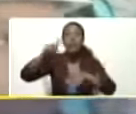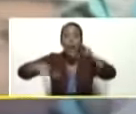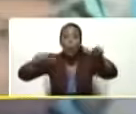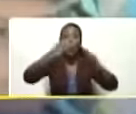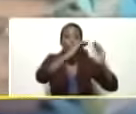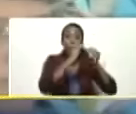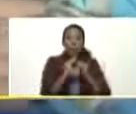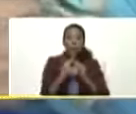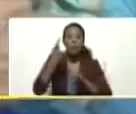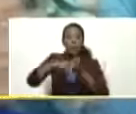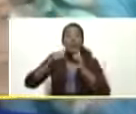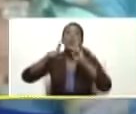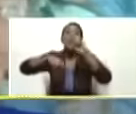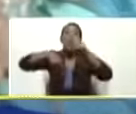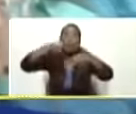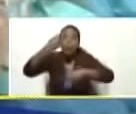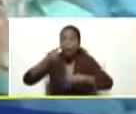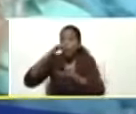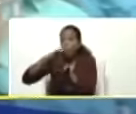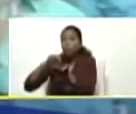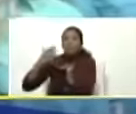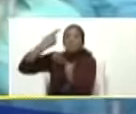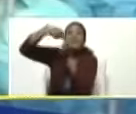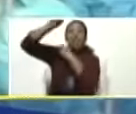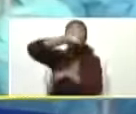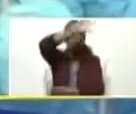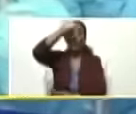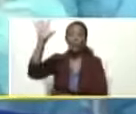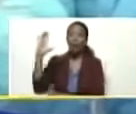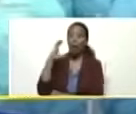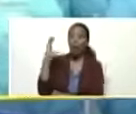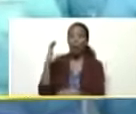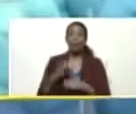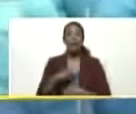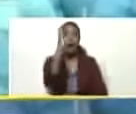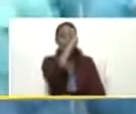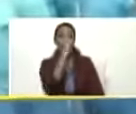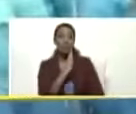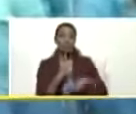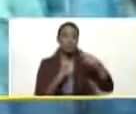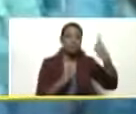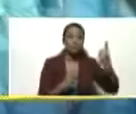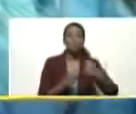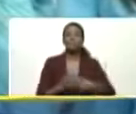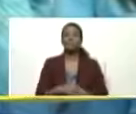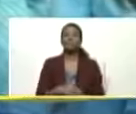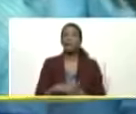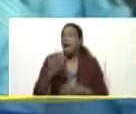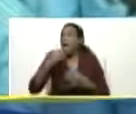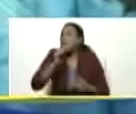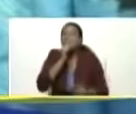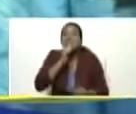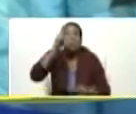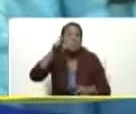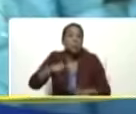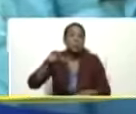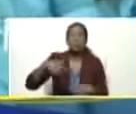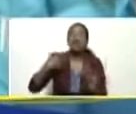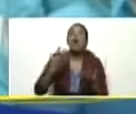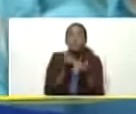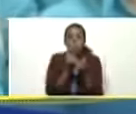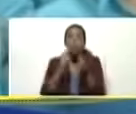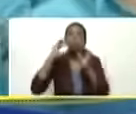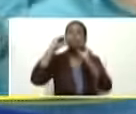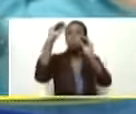interna y luego el excedente se vende a Colombia, a Brasil, a quien lo necesite. A buen